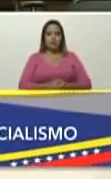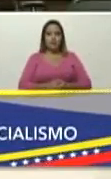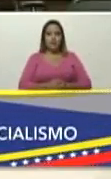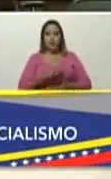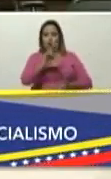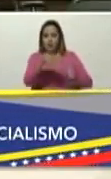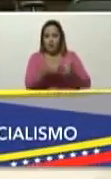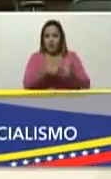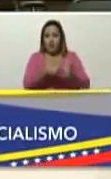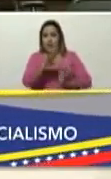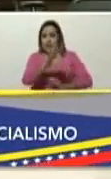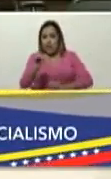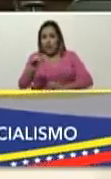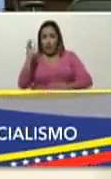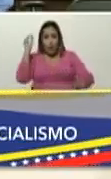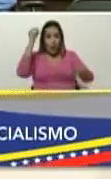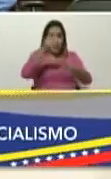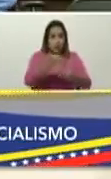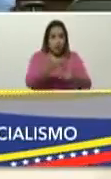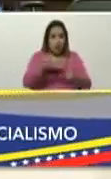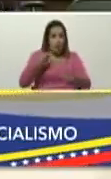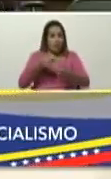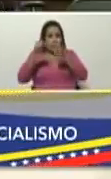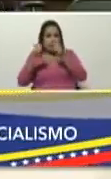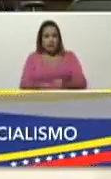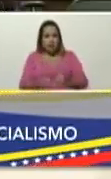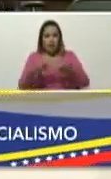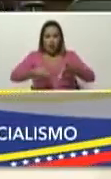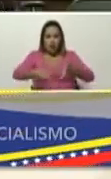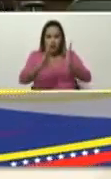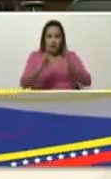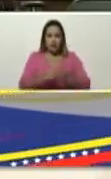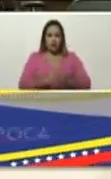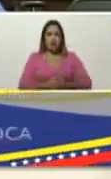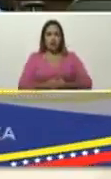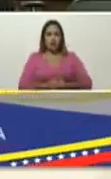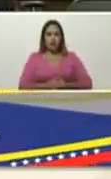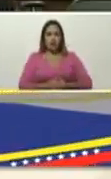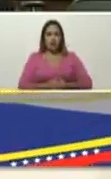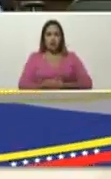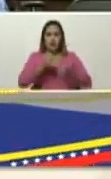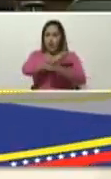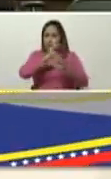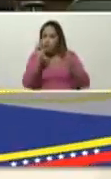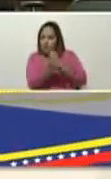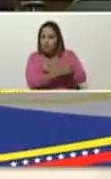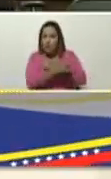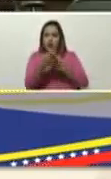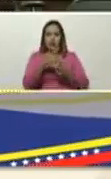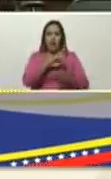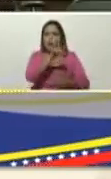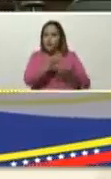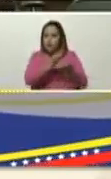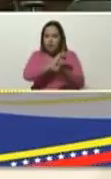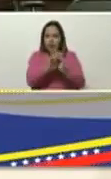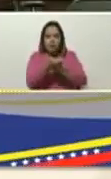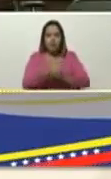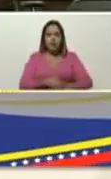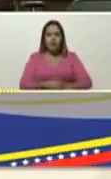2030 hemos puesto como meta para consolidar los caminos, las transformaciones, los cambios,